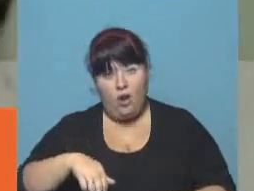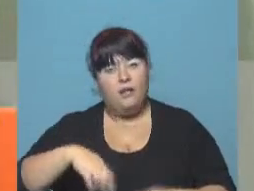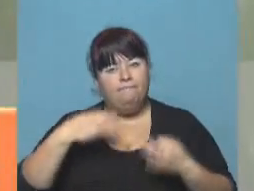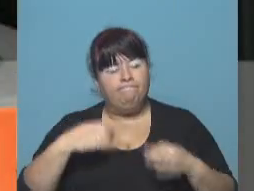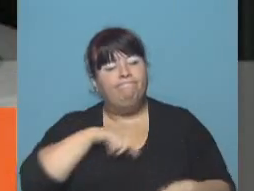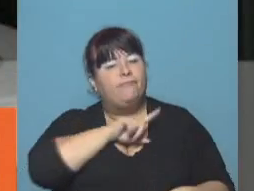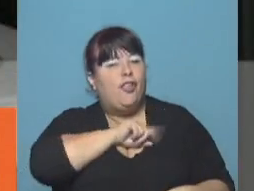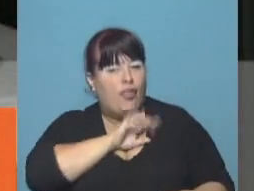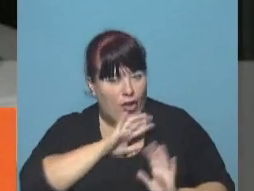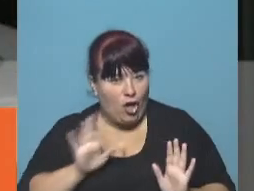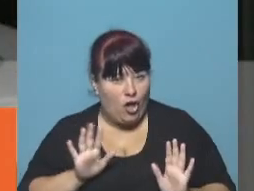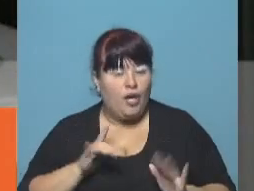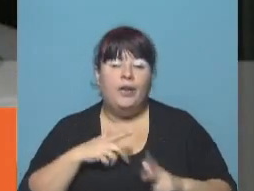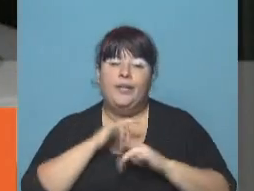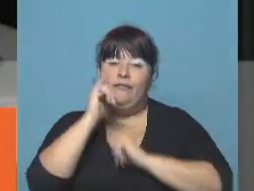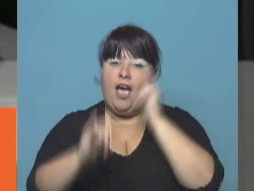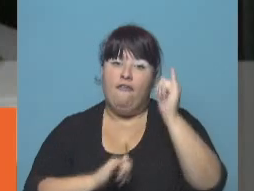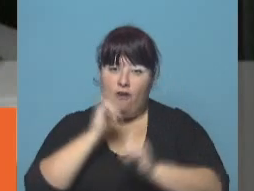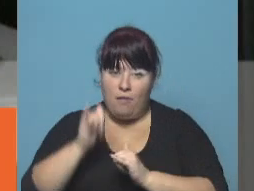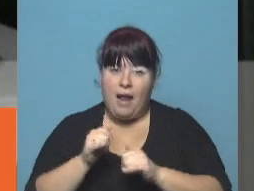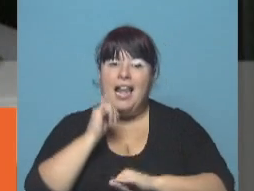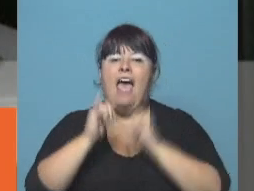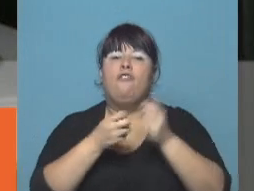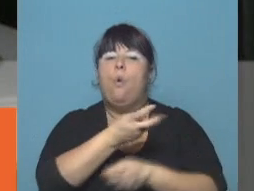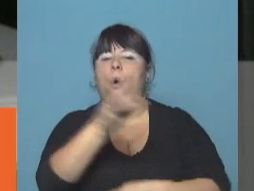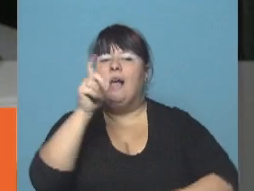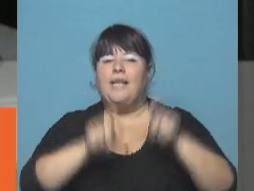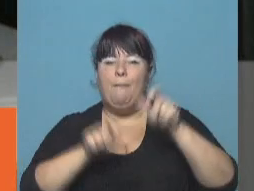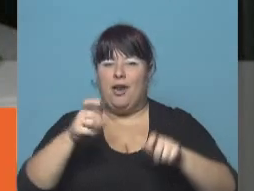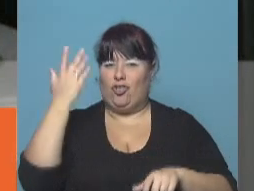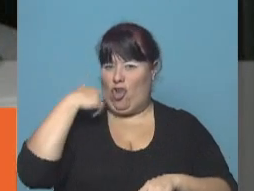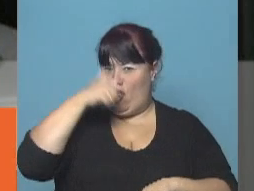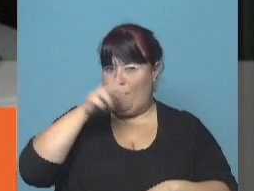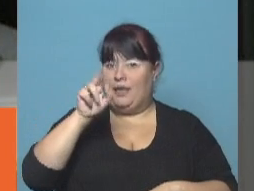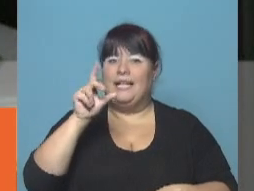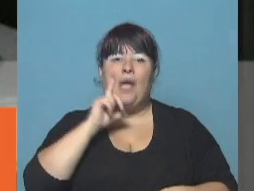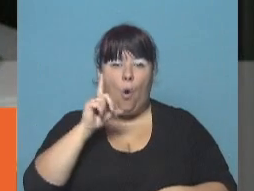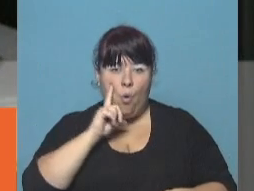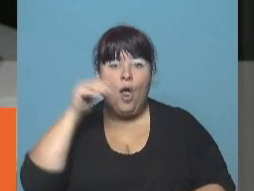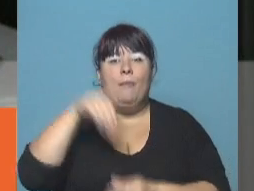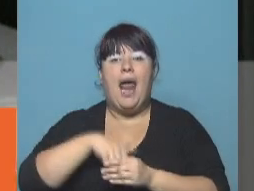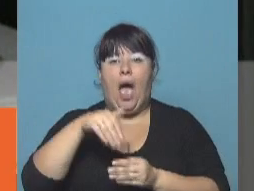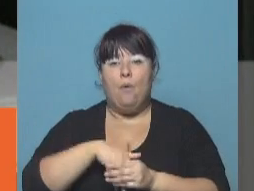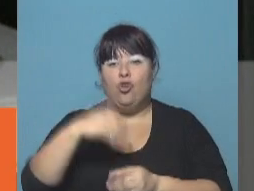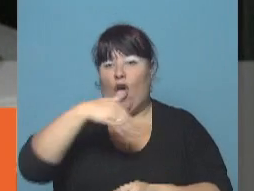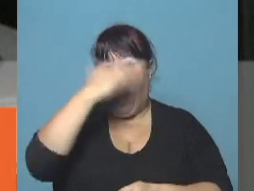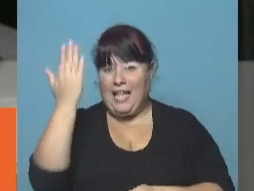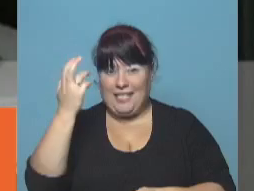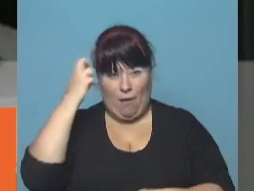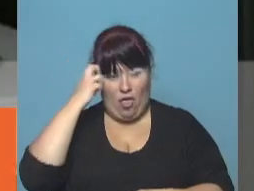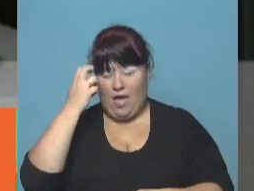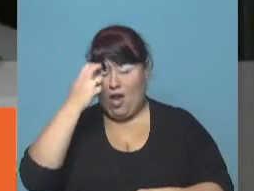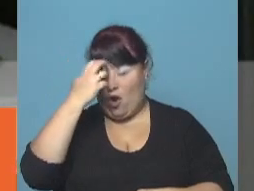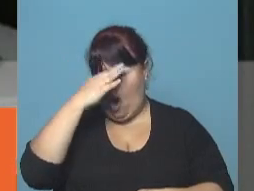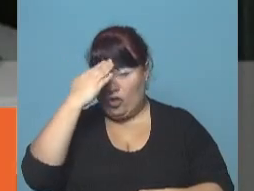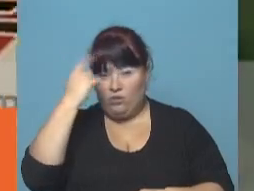profundo pesar, tenemos que informar que la data de participación del pasado domingo 30 de julio para la elección de la Asamblea Constituyente